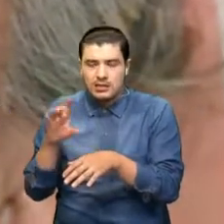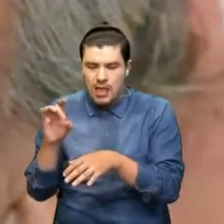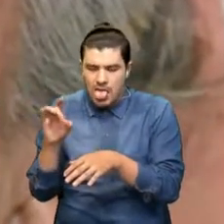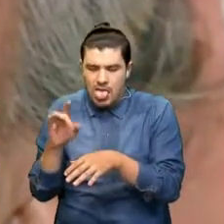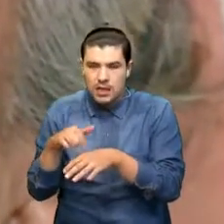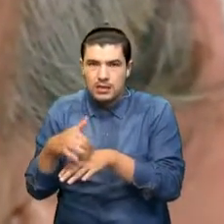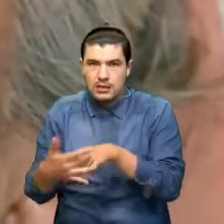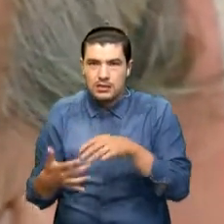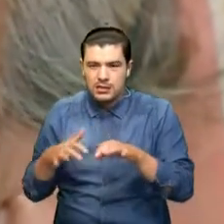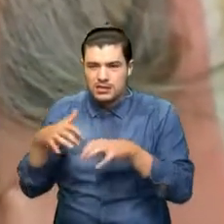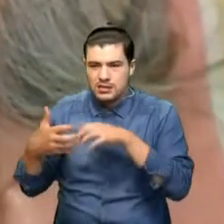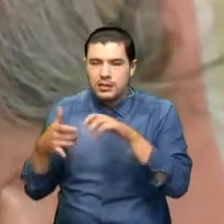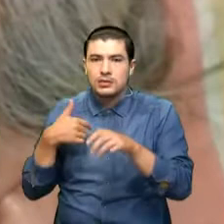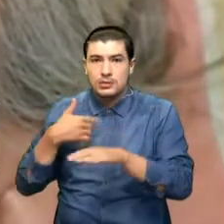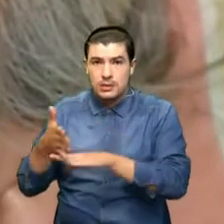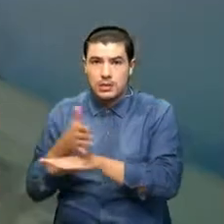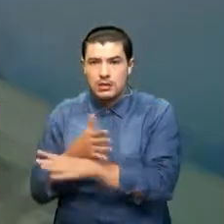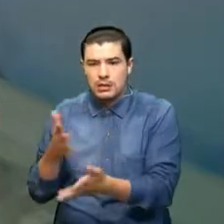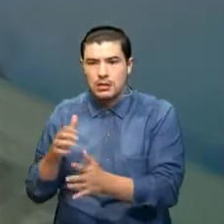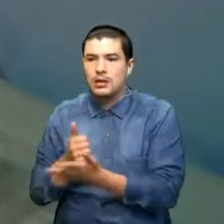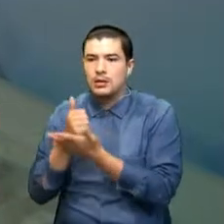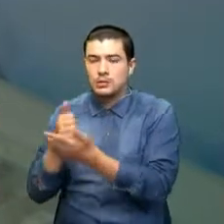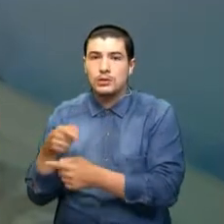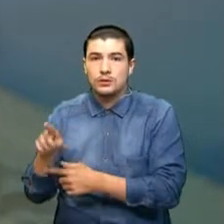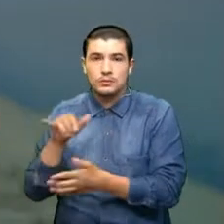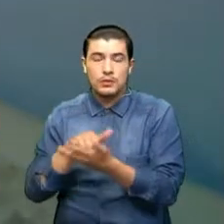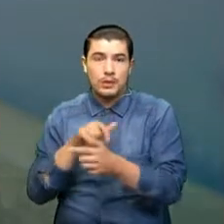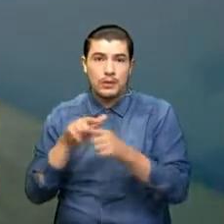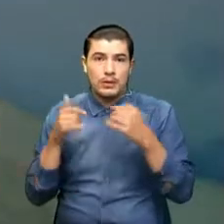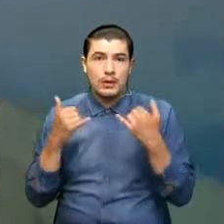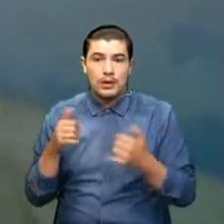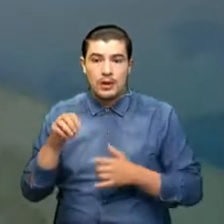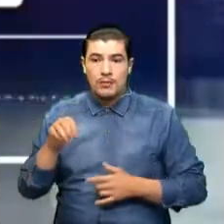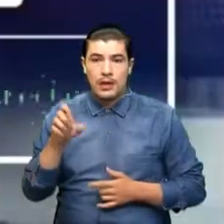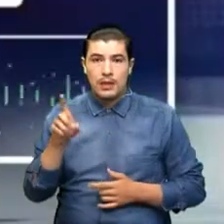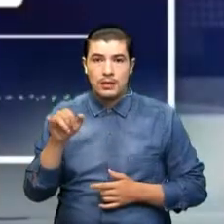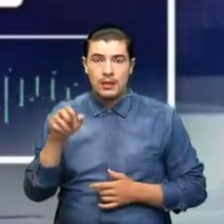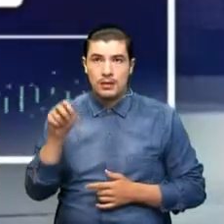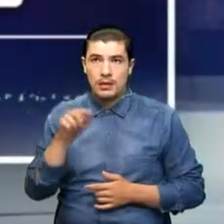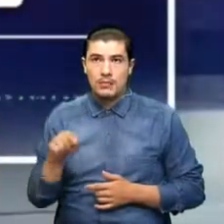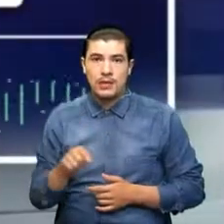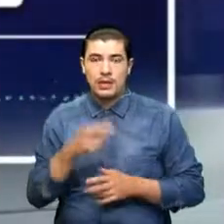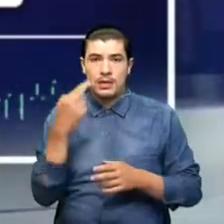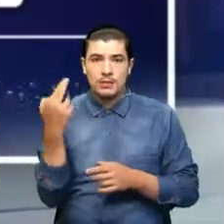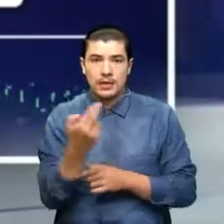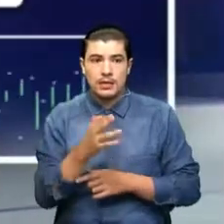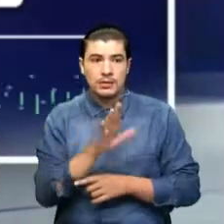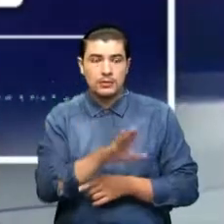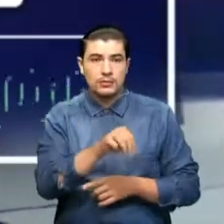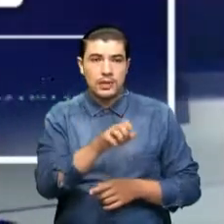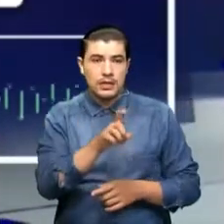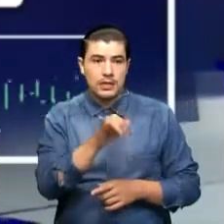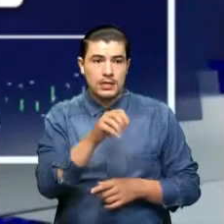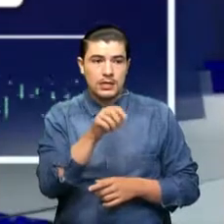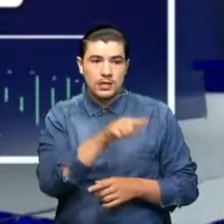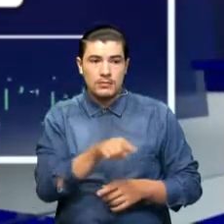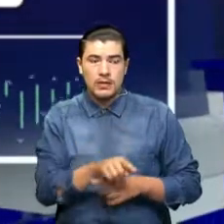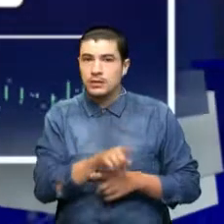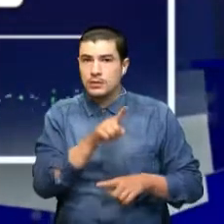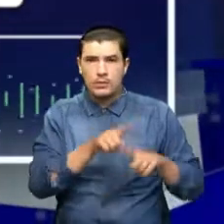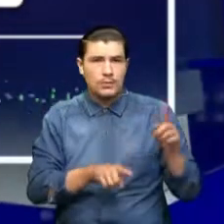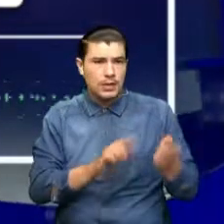ayudarle ante esa situación me di más se pronunció reiteramos que estos cambios no ponen en riesgo en ningún